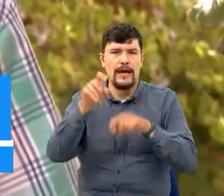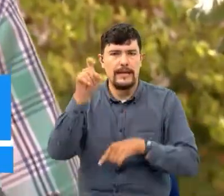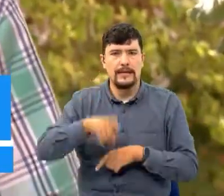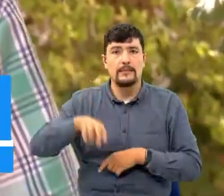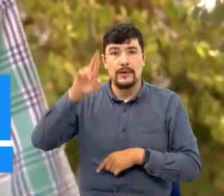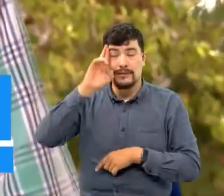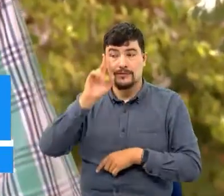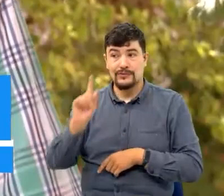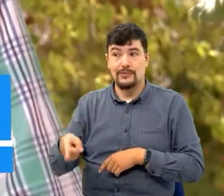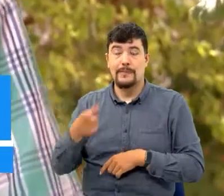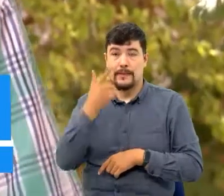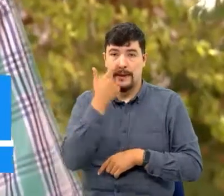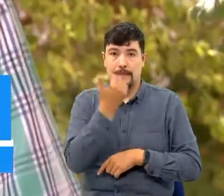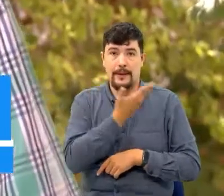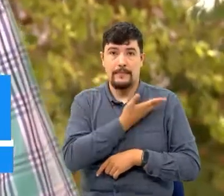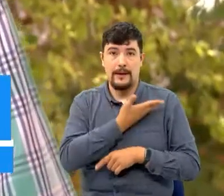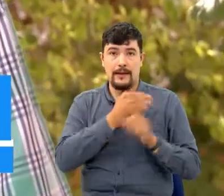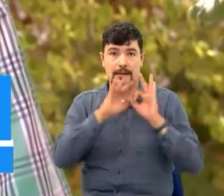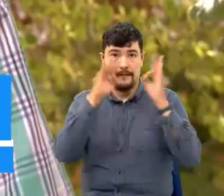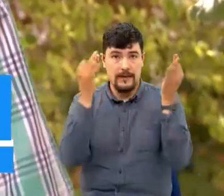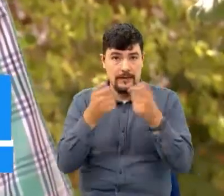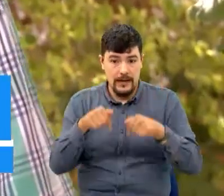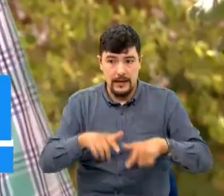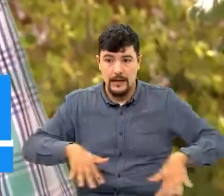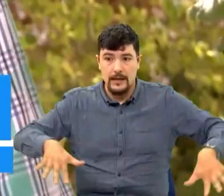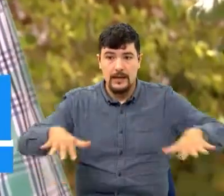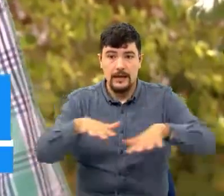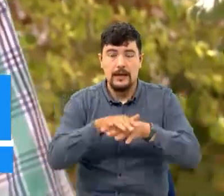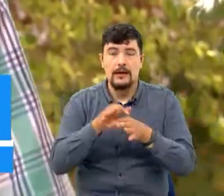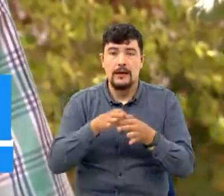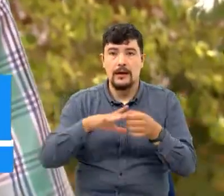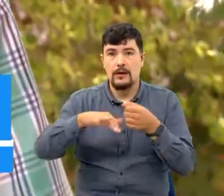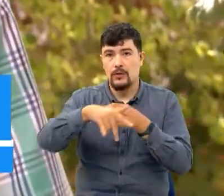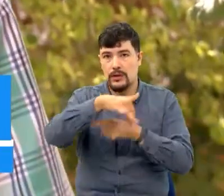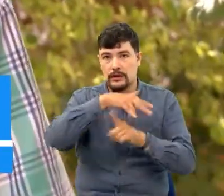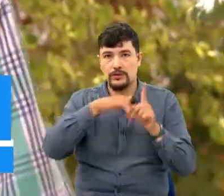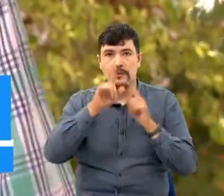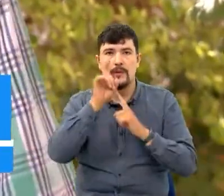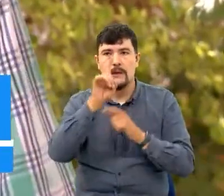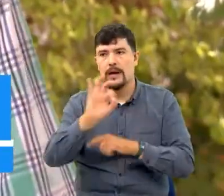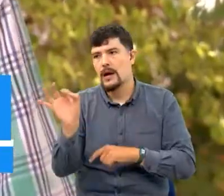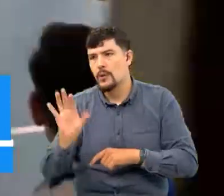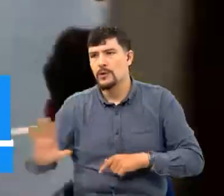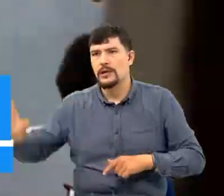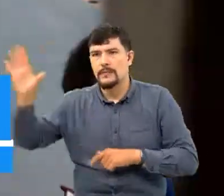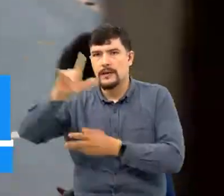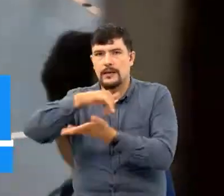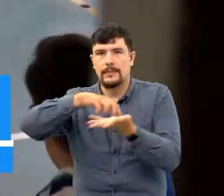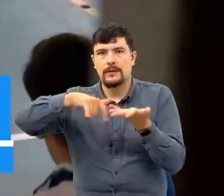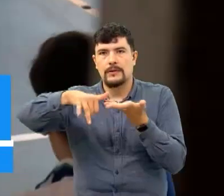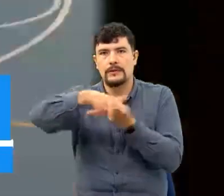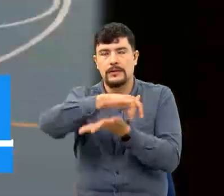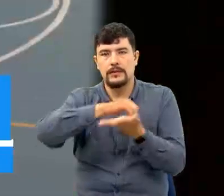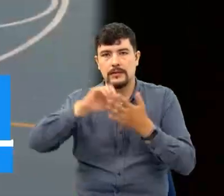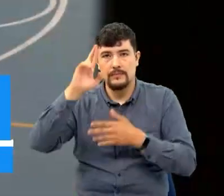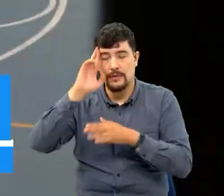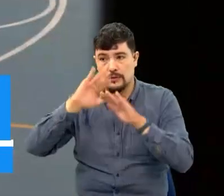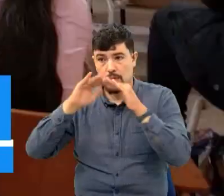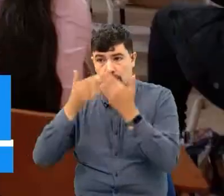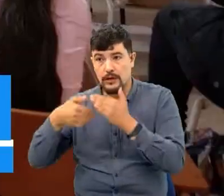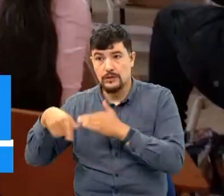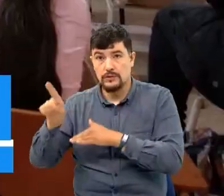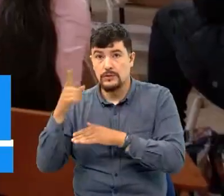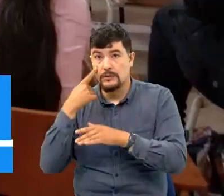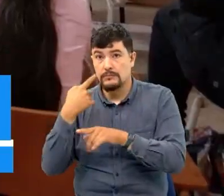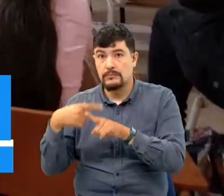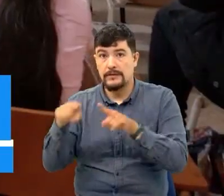familia, allegados del municipio, del sector de Bucaramanga y, por qué no decirlo, de nuestro departamento de Santander, el Colegio Metropolitano del Sur, con una